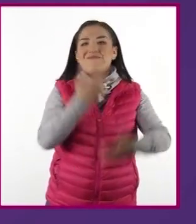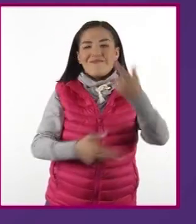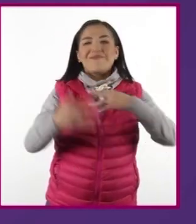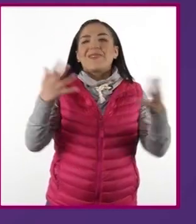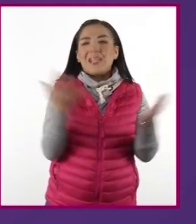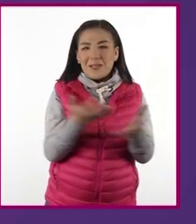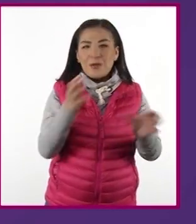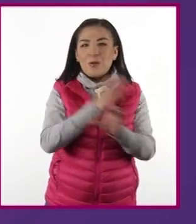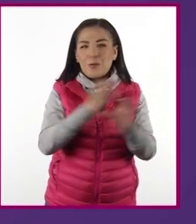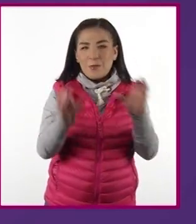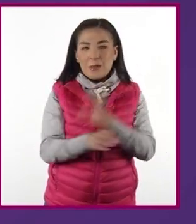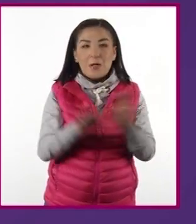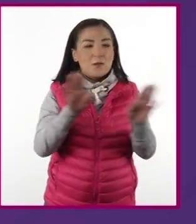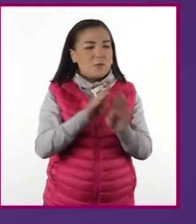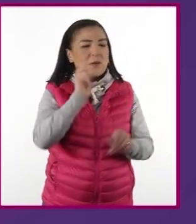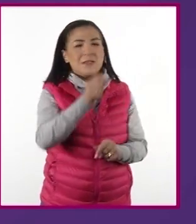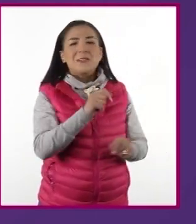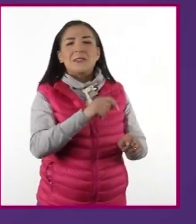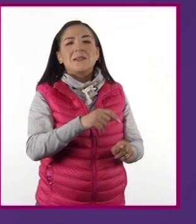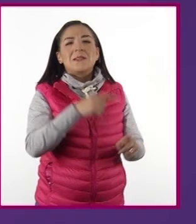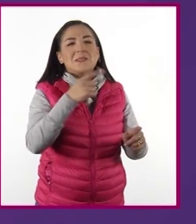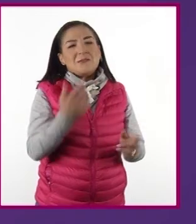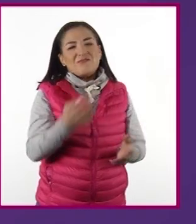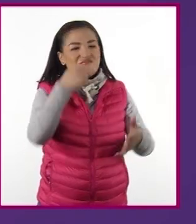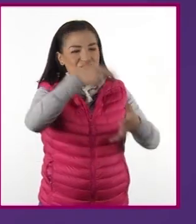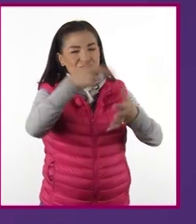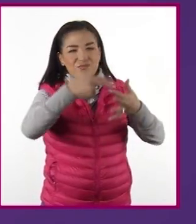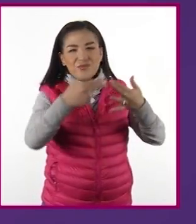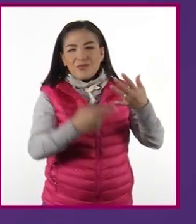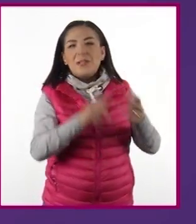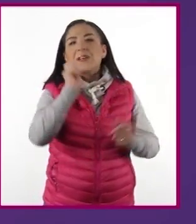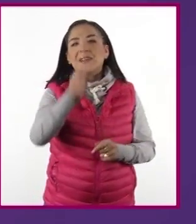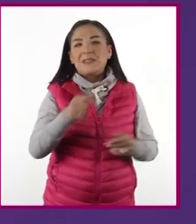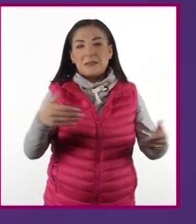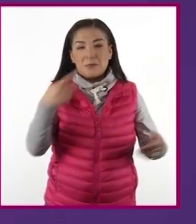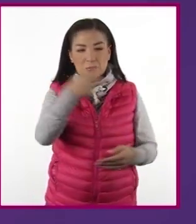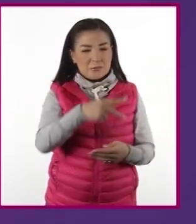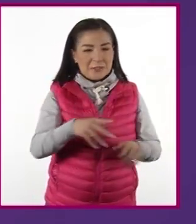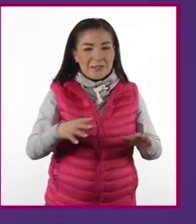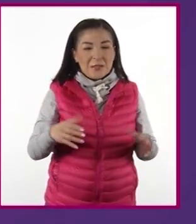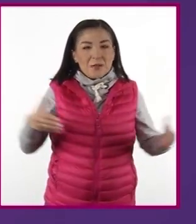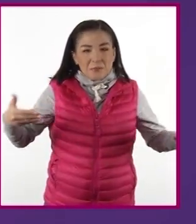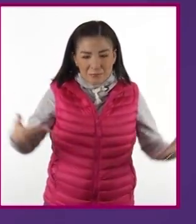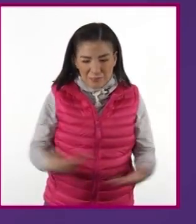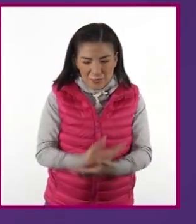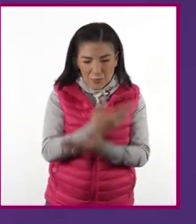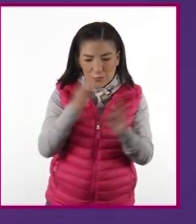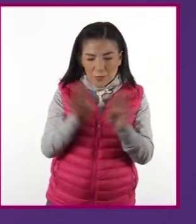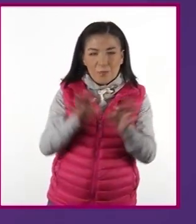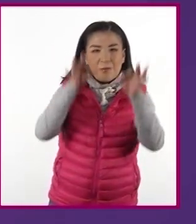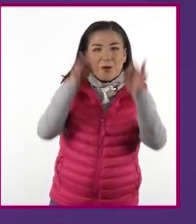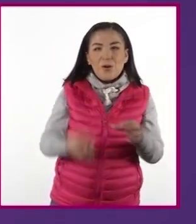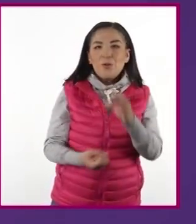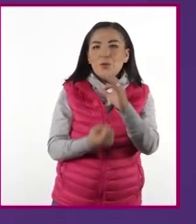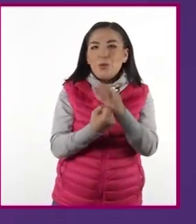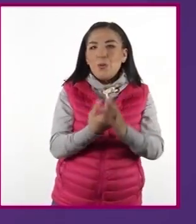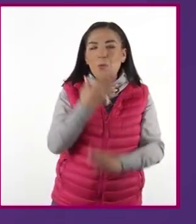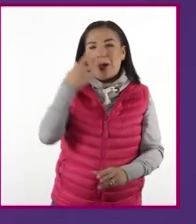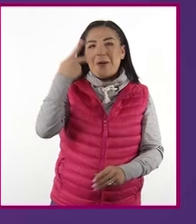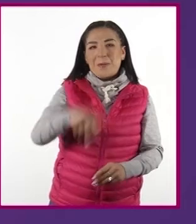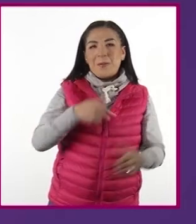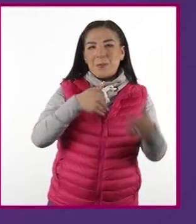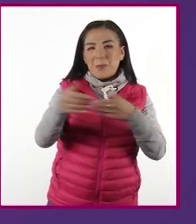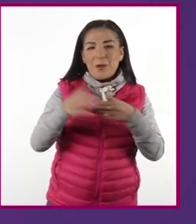En ese planteamiento que algunos han visto como el nacimiento del Estado moderno en México, con ideas ilustradas,